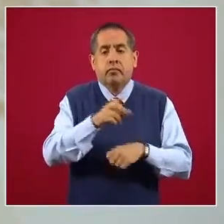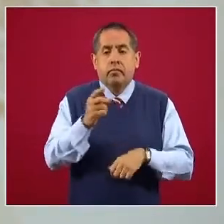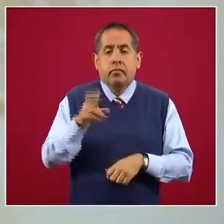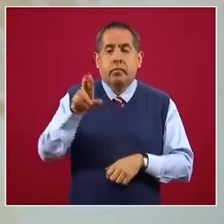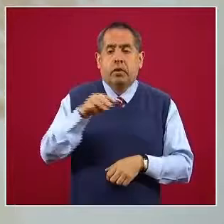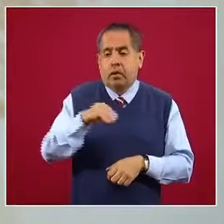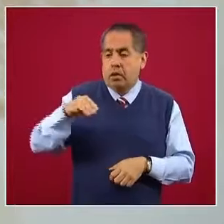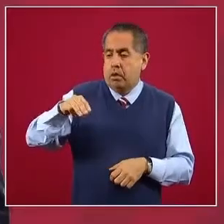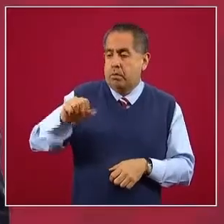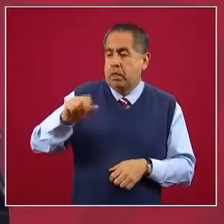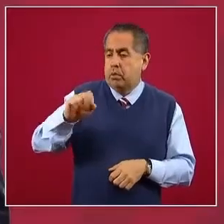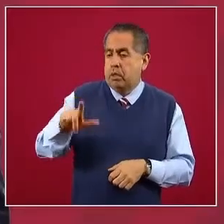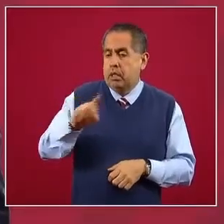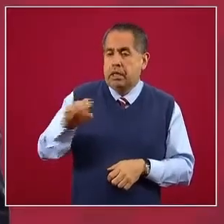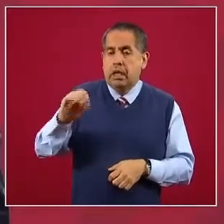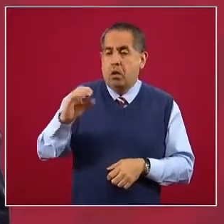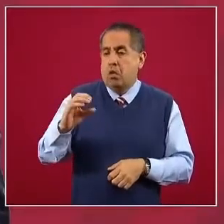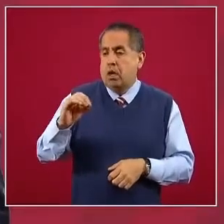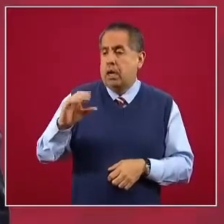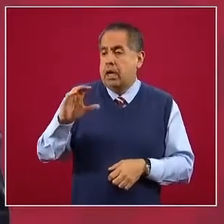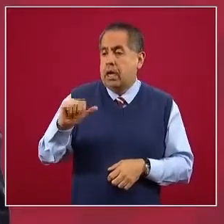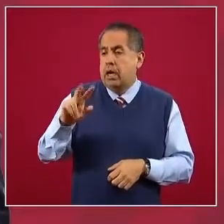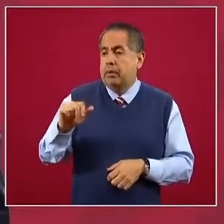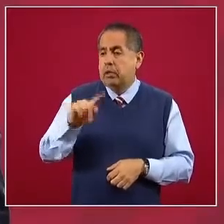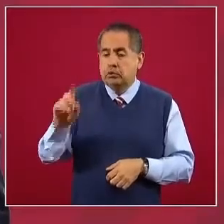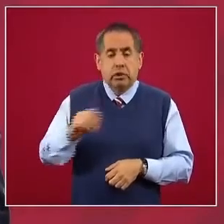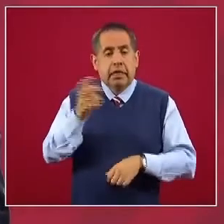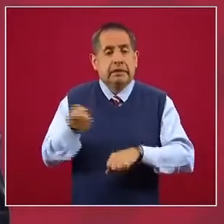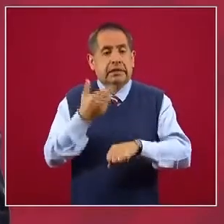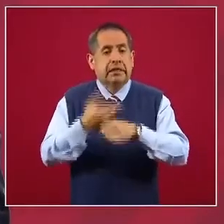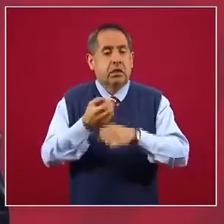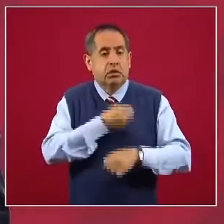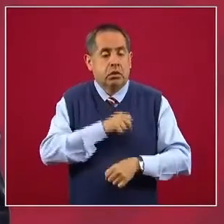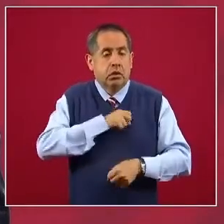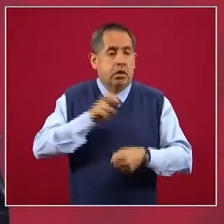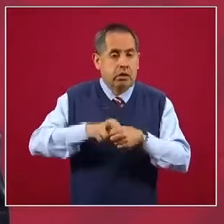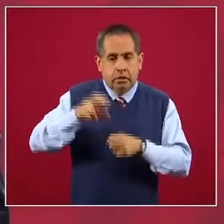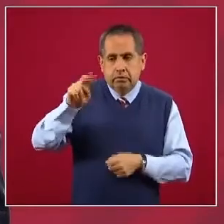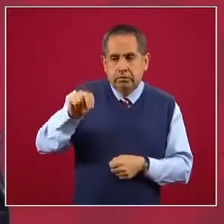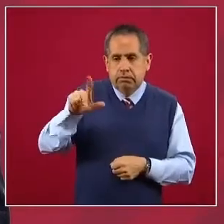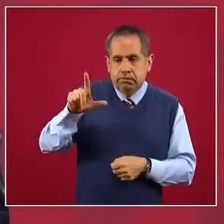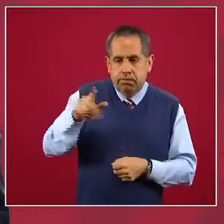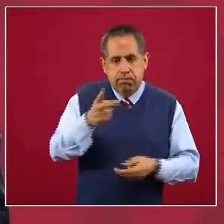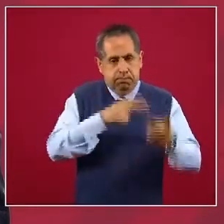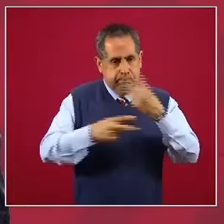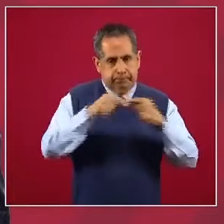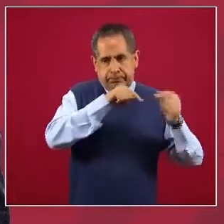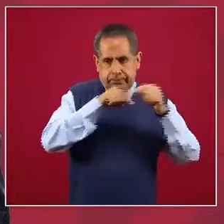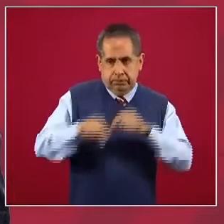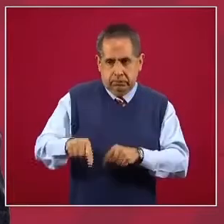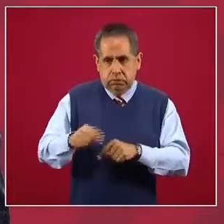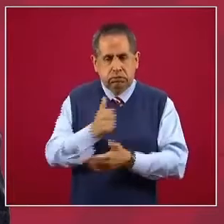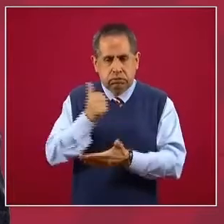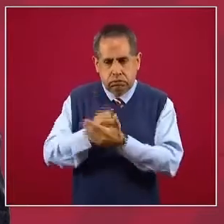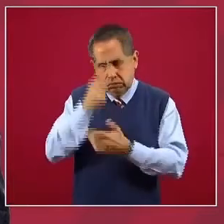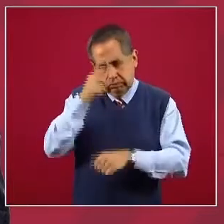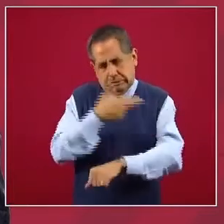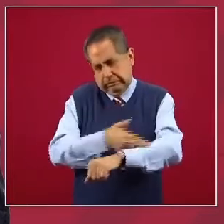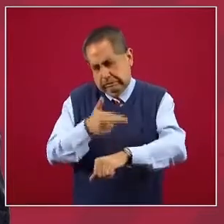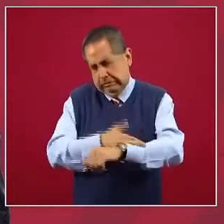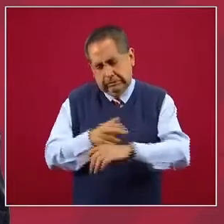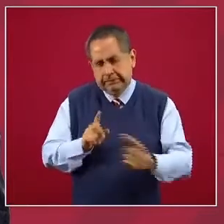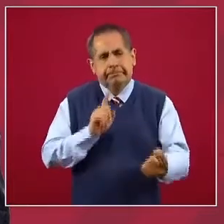el doctor Manuel de la O. Cavazos. Él es el secretario de Salud del Estado de Nuevo León. Vino a la Ciudad de México a resolver algunos